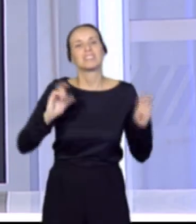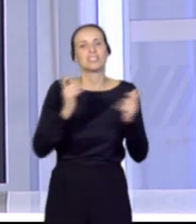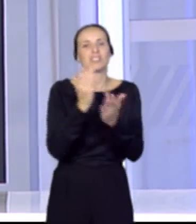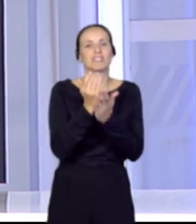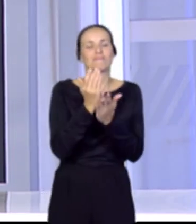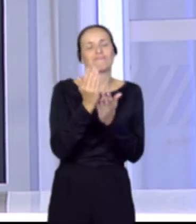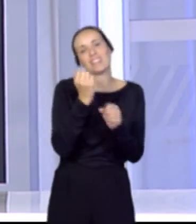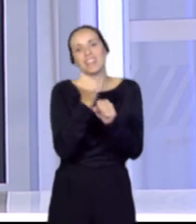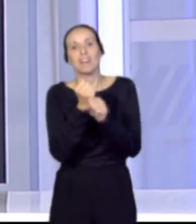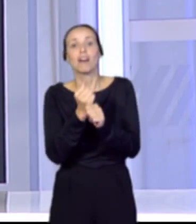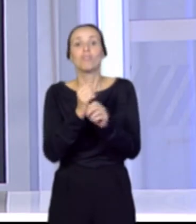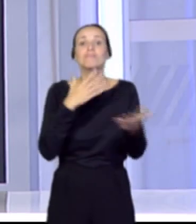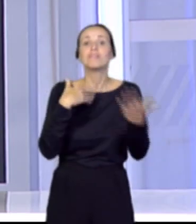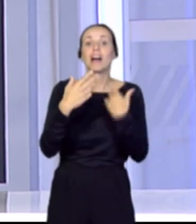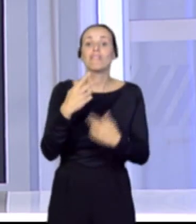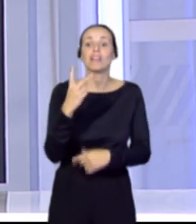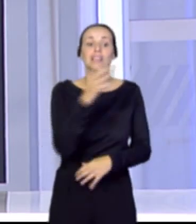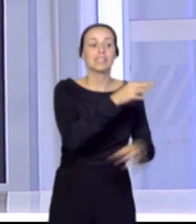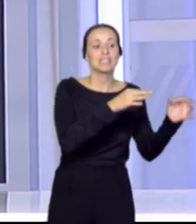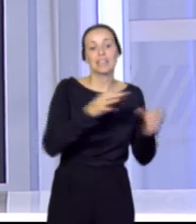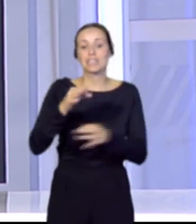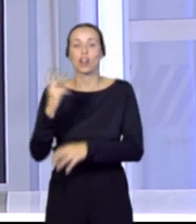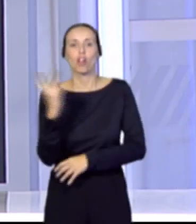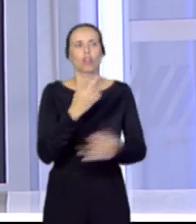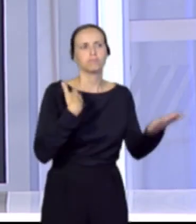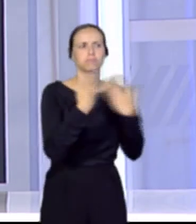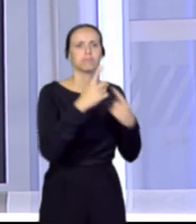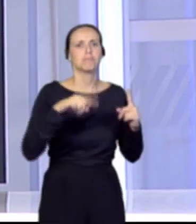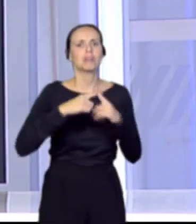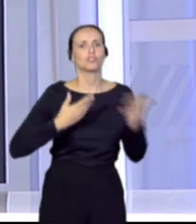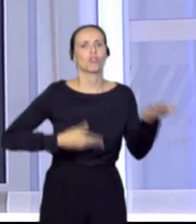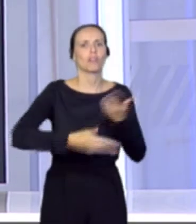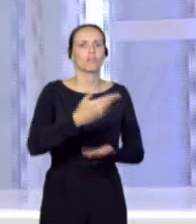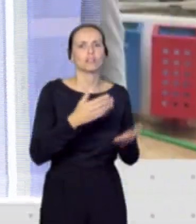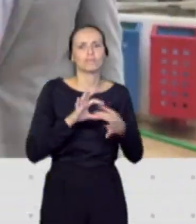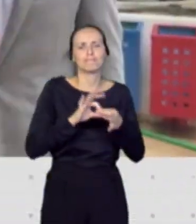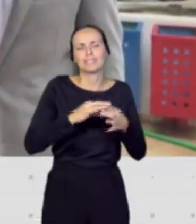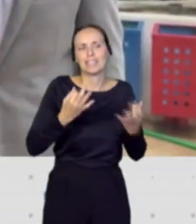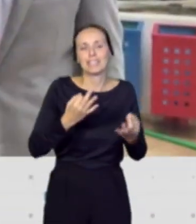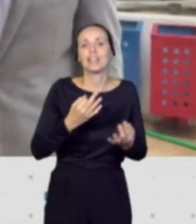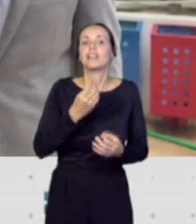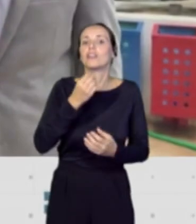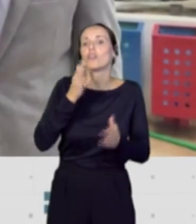entre otras cuestiones, las relaciones entre los dos archipiélagos y asuntos relacionados con la cooperación. Efrén Hernández, cuéntanos.